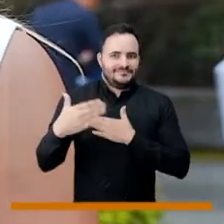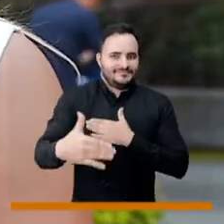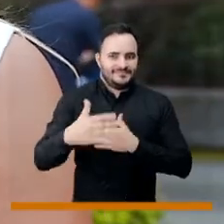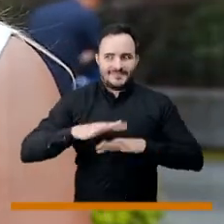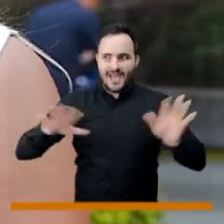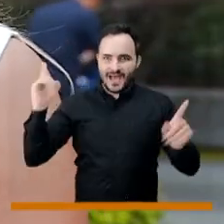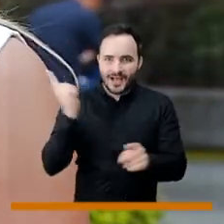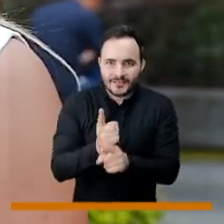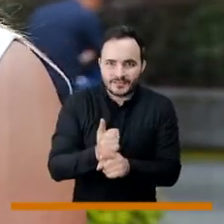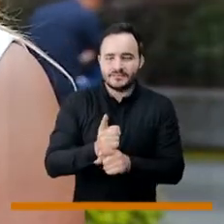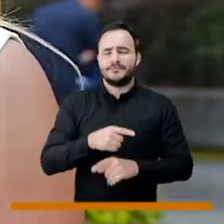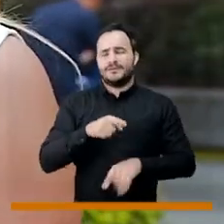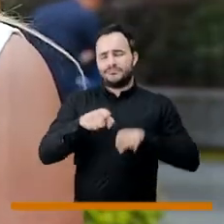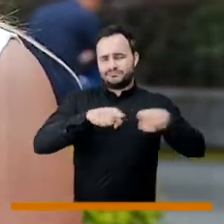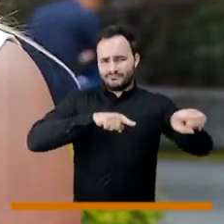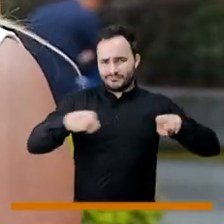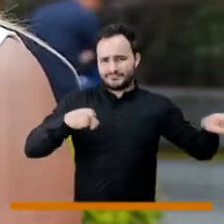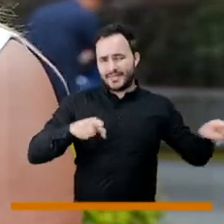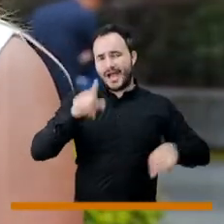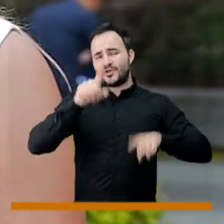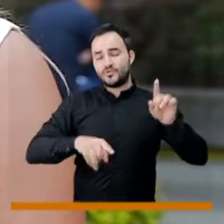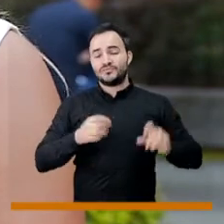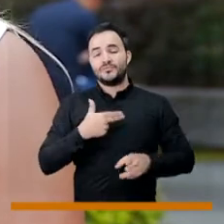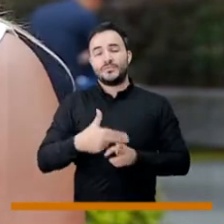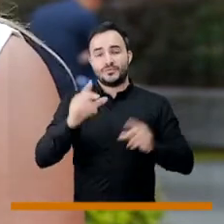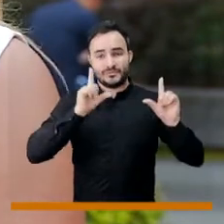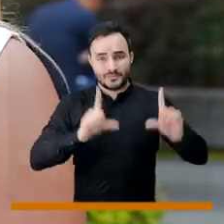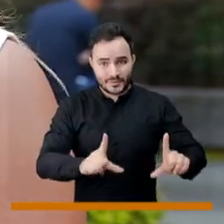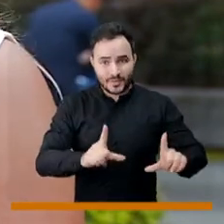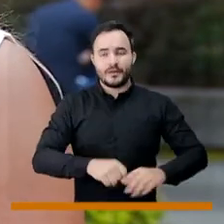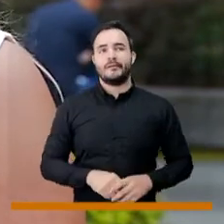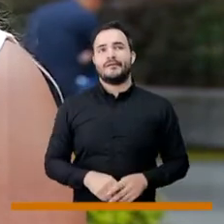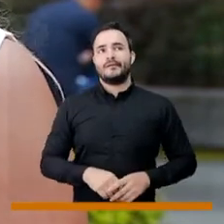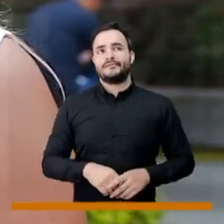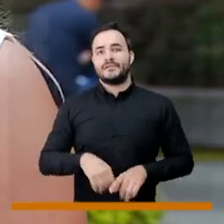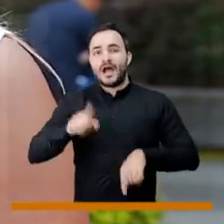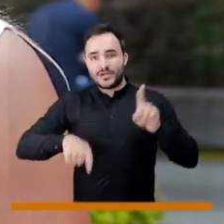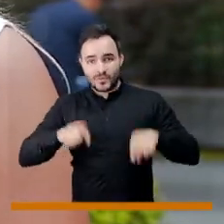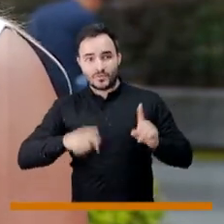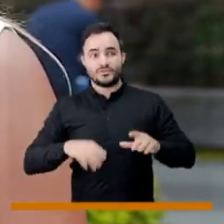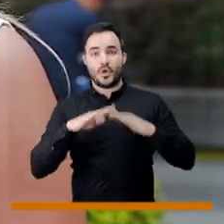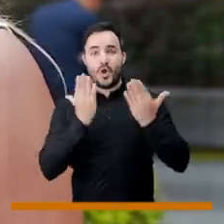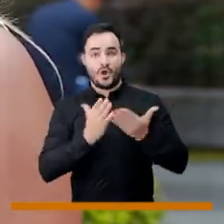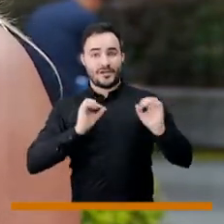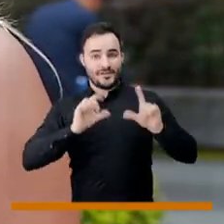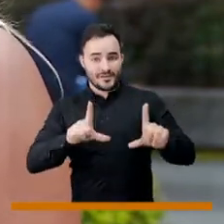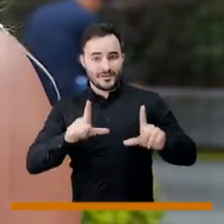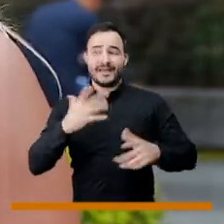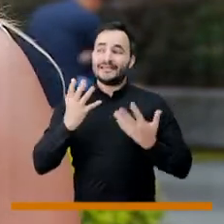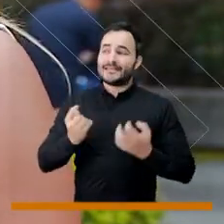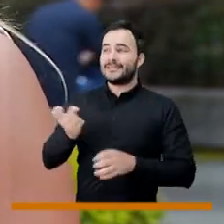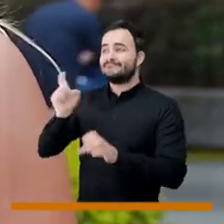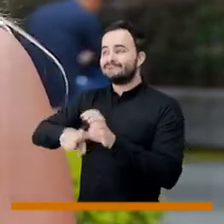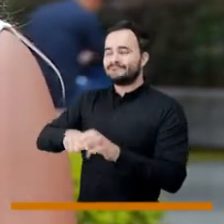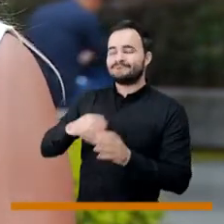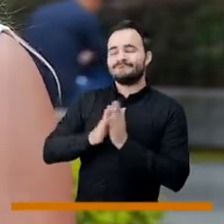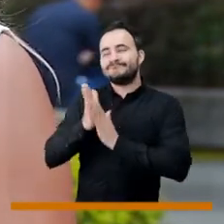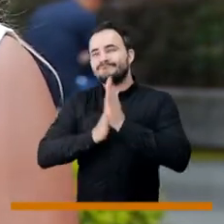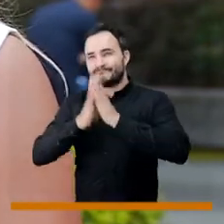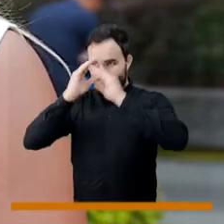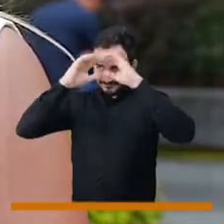muchos chicos que vienen en este proceso que ya van a salir que van a buscar digamos esa oportunidad